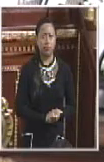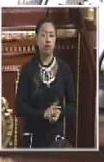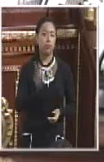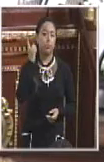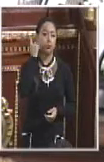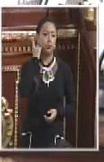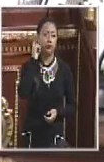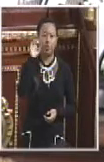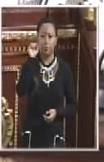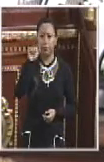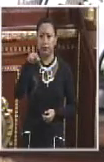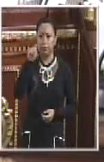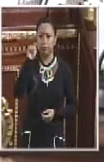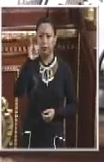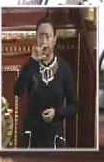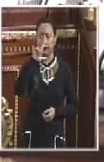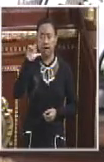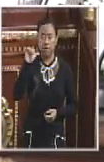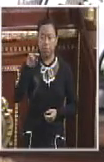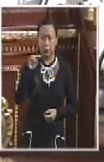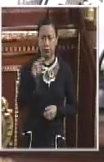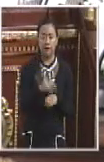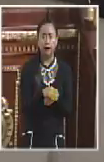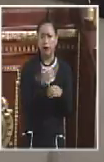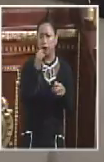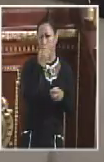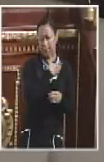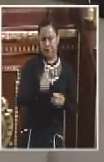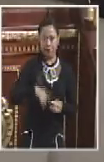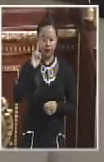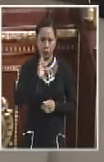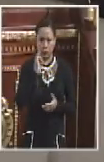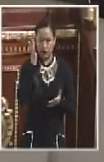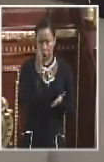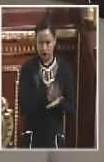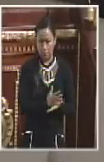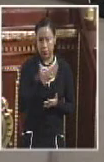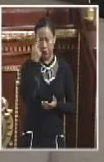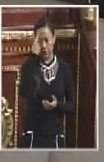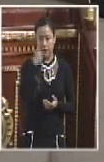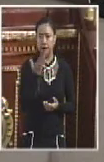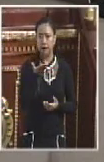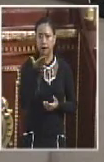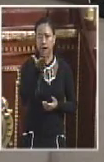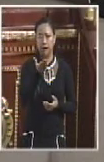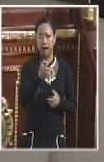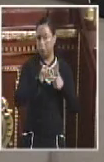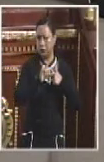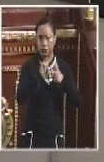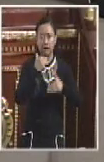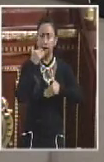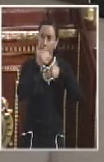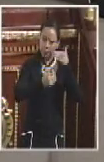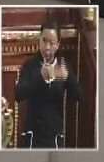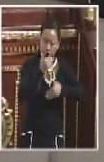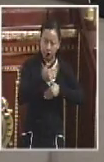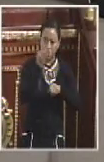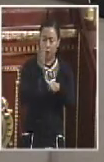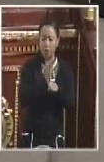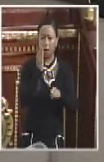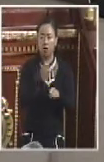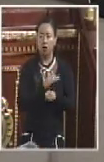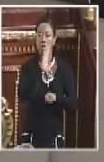Diputado Eduardo Santillán. Presidenta, únicamente para solicitar que se siga el procedimiento. Se trata de